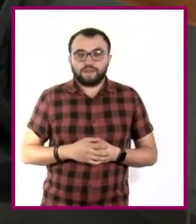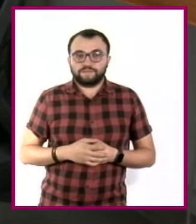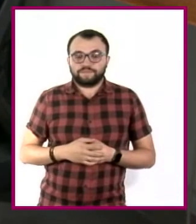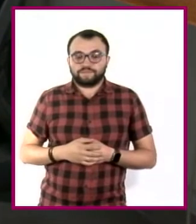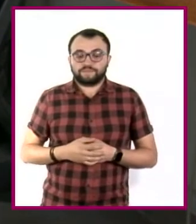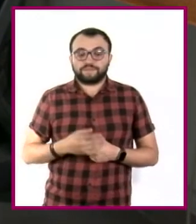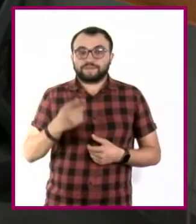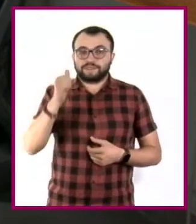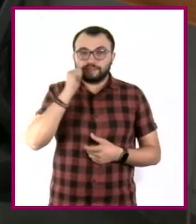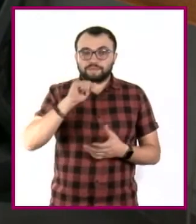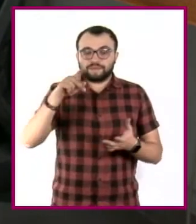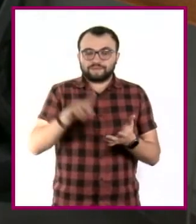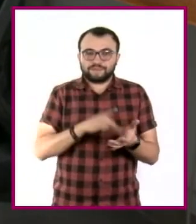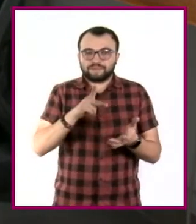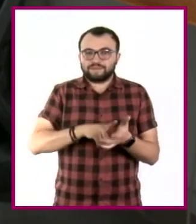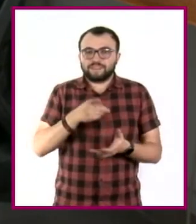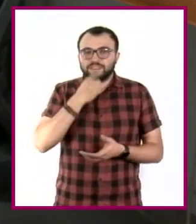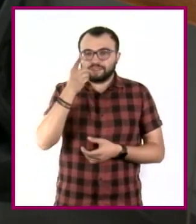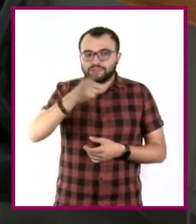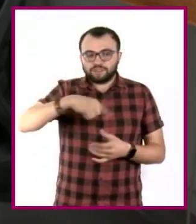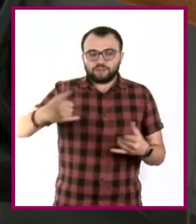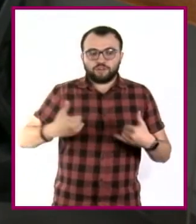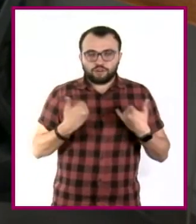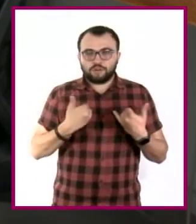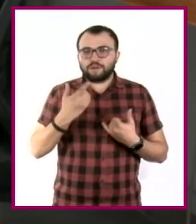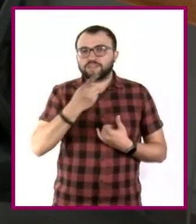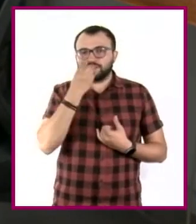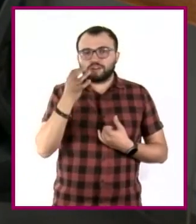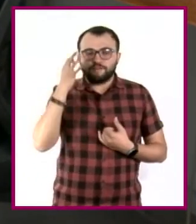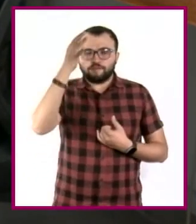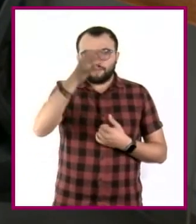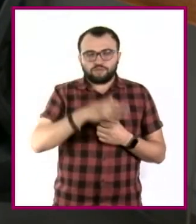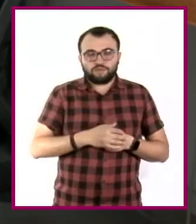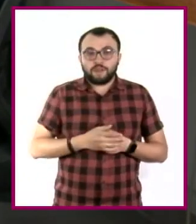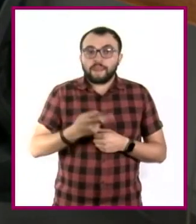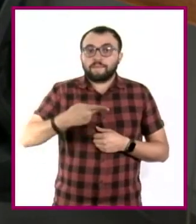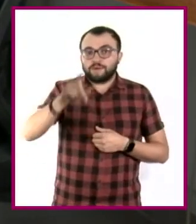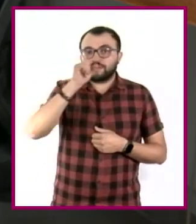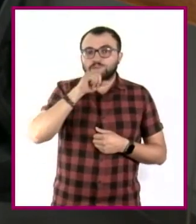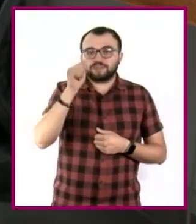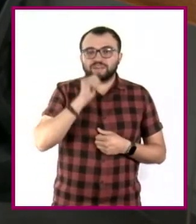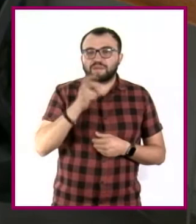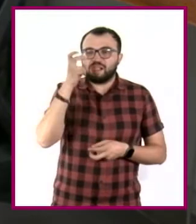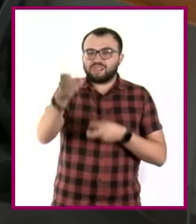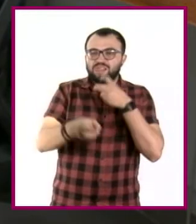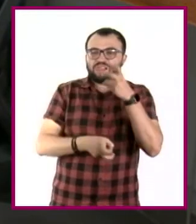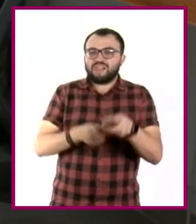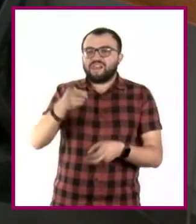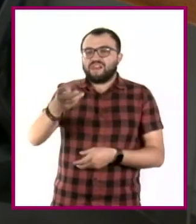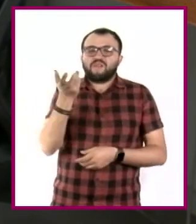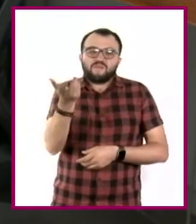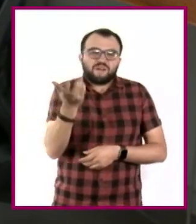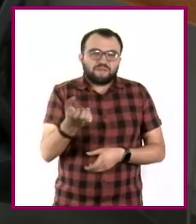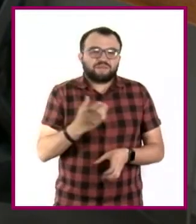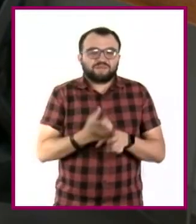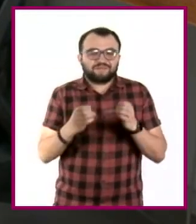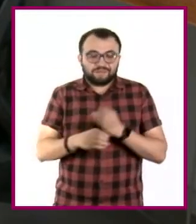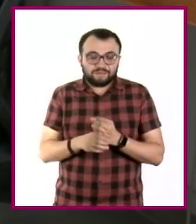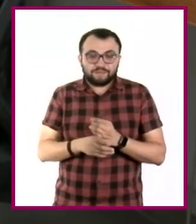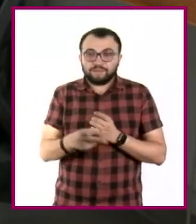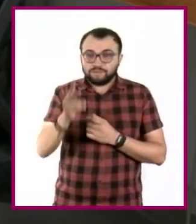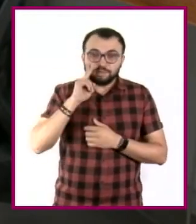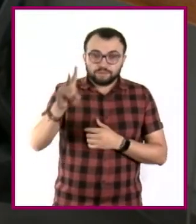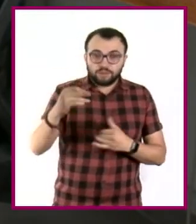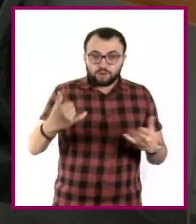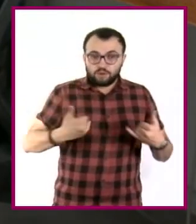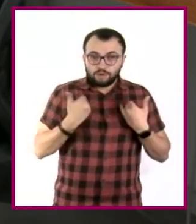Muchas veces se ha dicho que los jóvenes son el futuro, pero también se les ha tachado de apáticos. Sin embargo, como hemos visto, los jóvenes